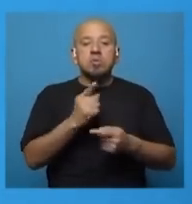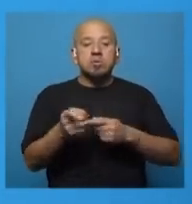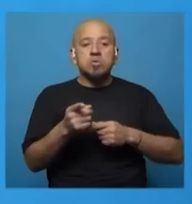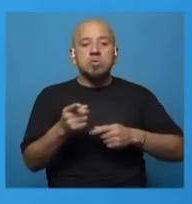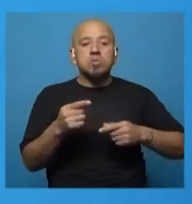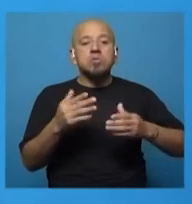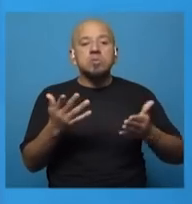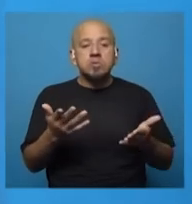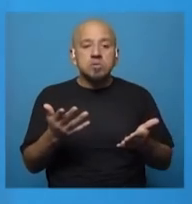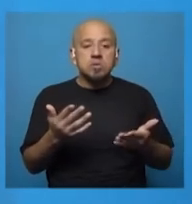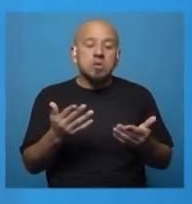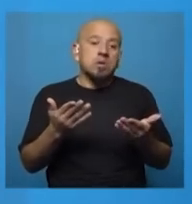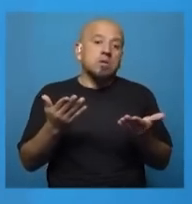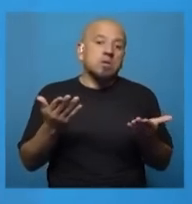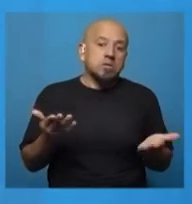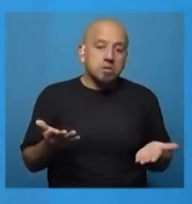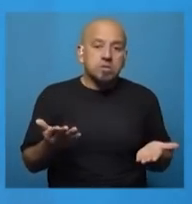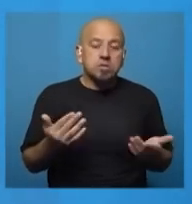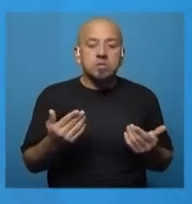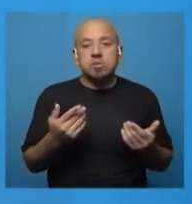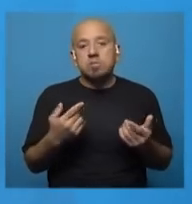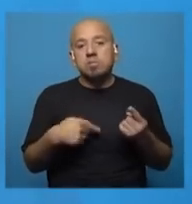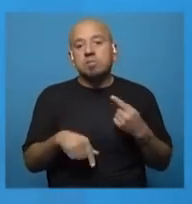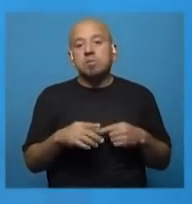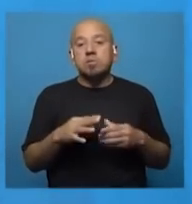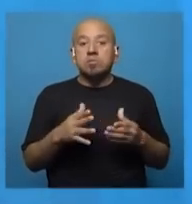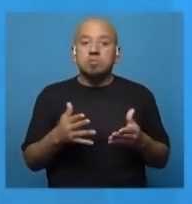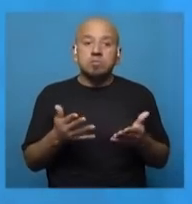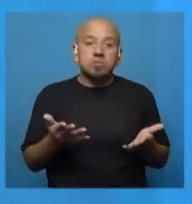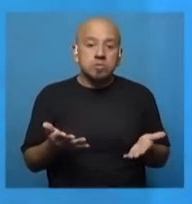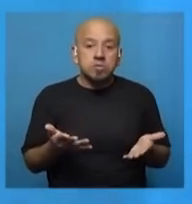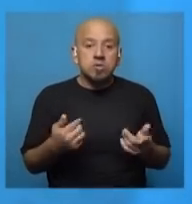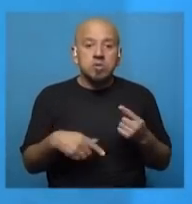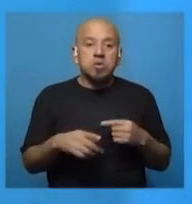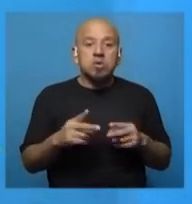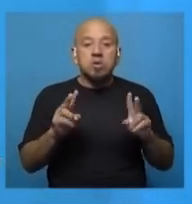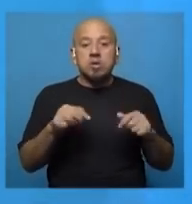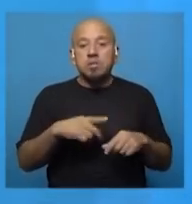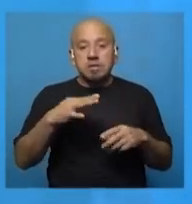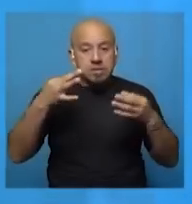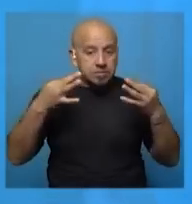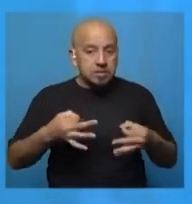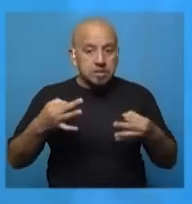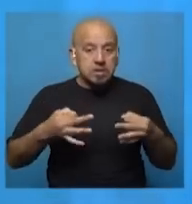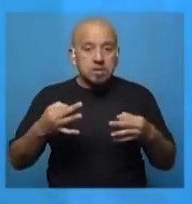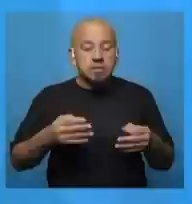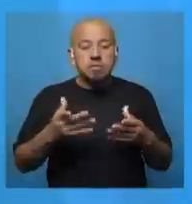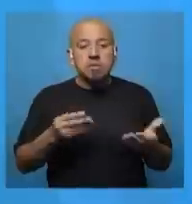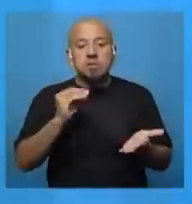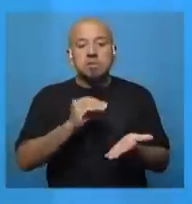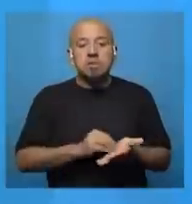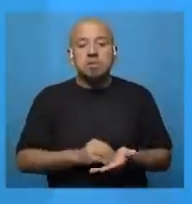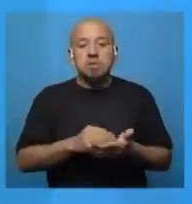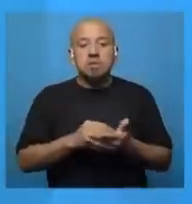falso si esas no son alertas suficientes Si eso no son condiciones especiales como para aplicar